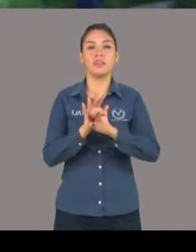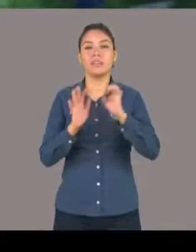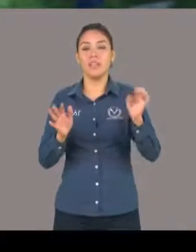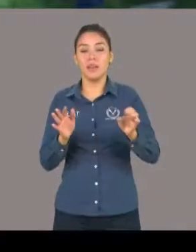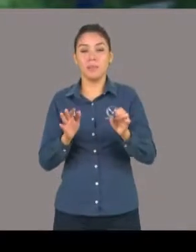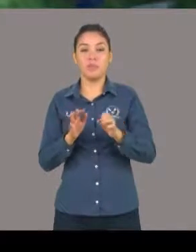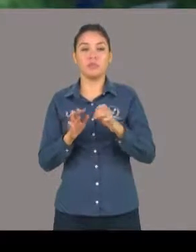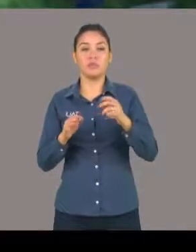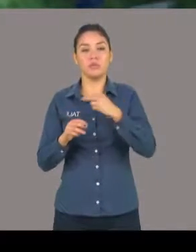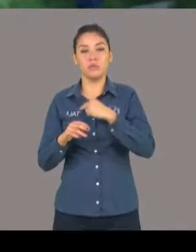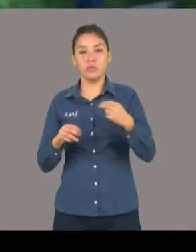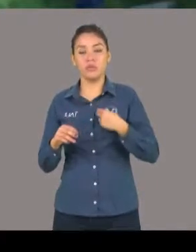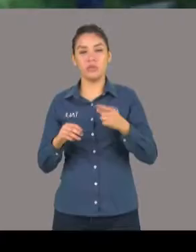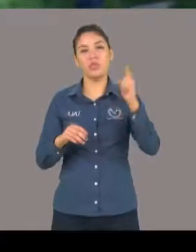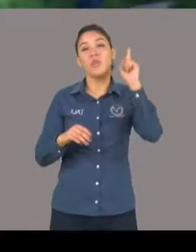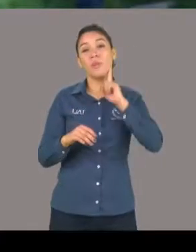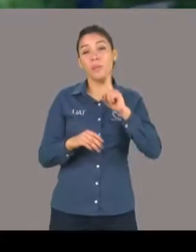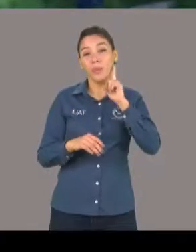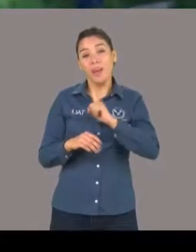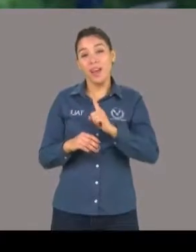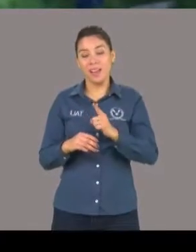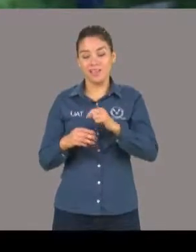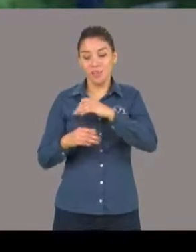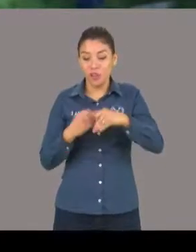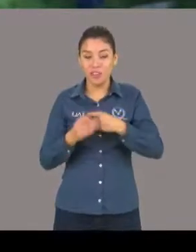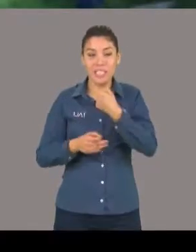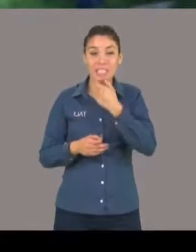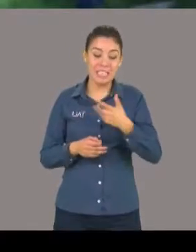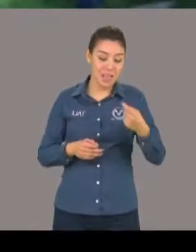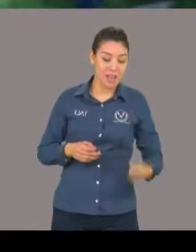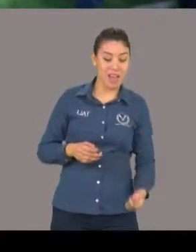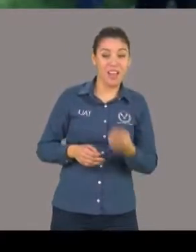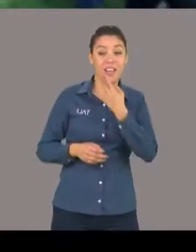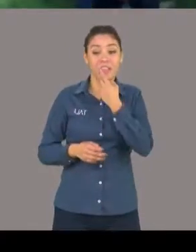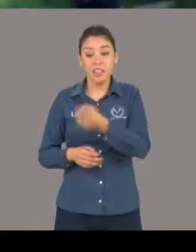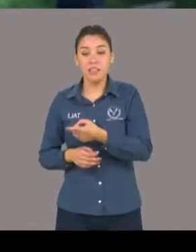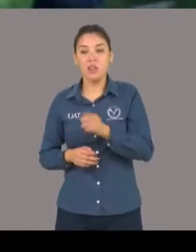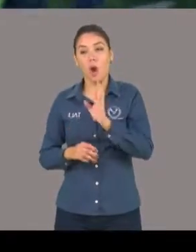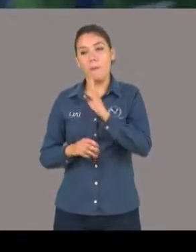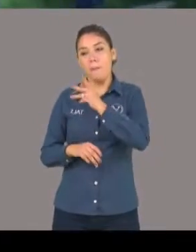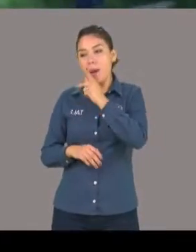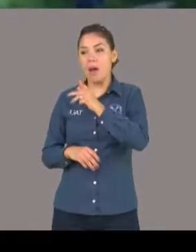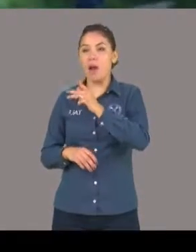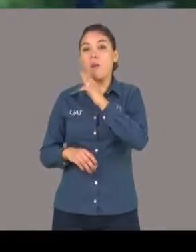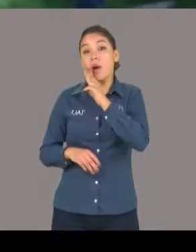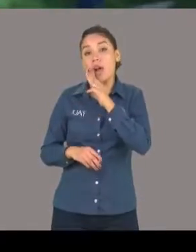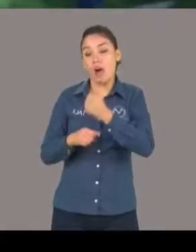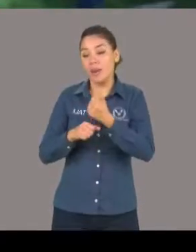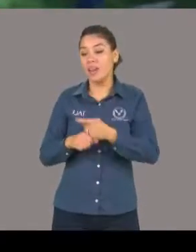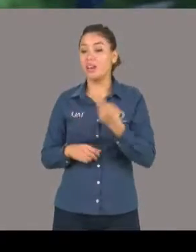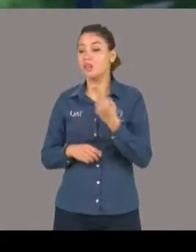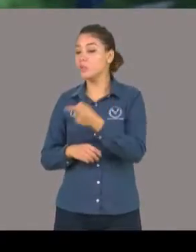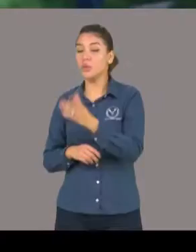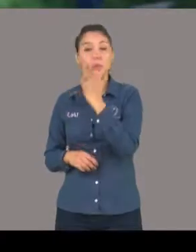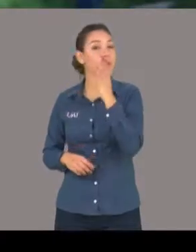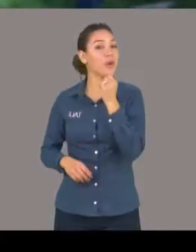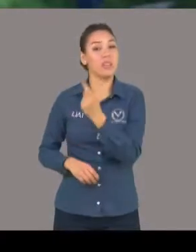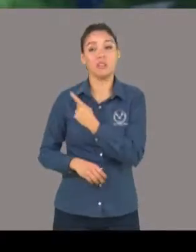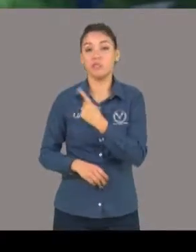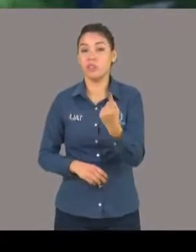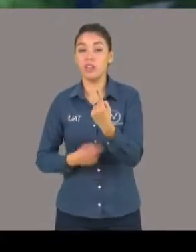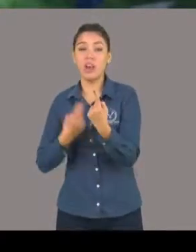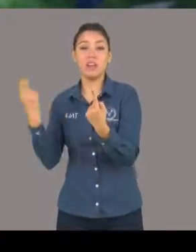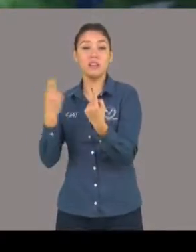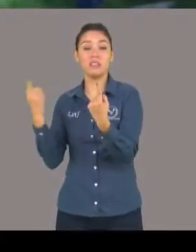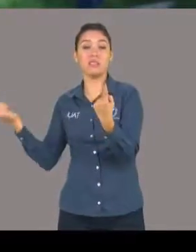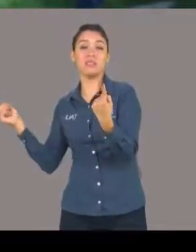La construcción social con la que fuimos educadas y formadas desde niñas nos dice siempre que tenemos que depender de alguien.